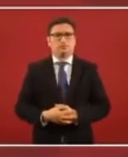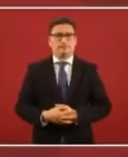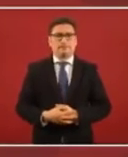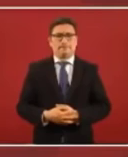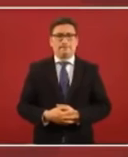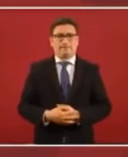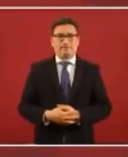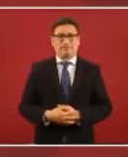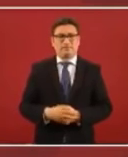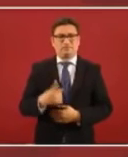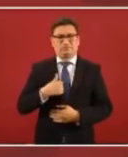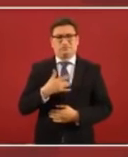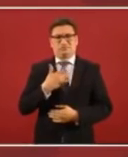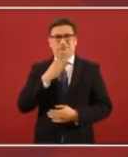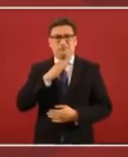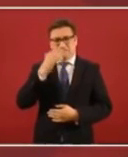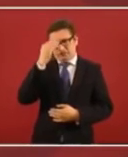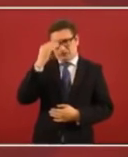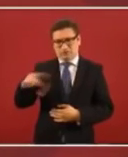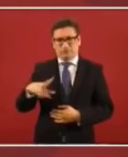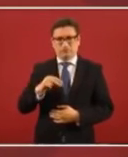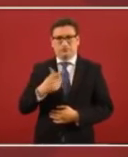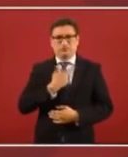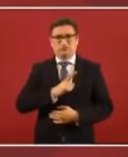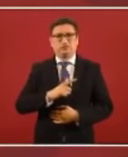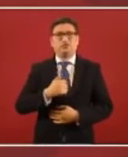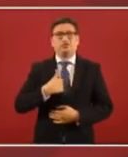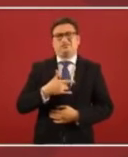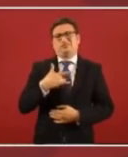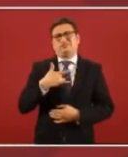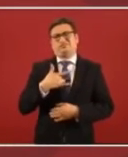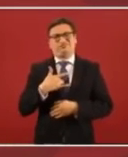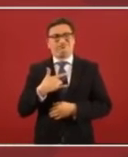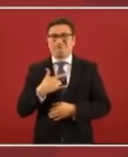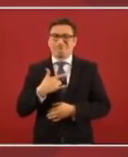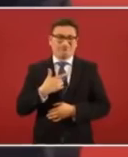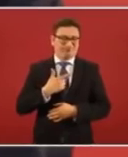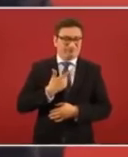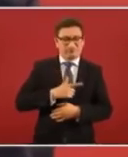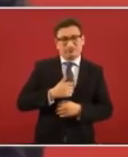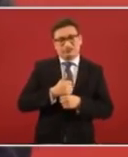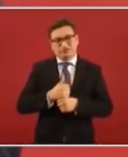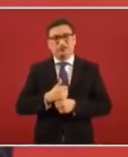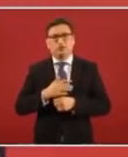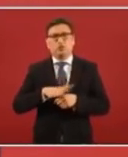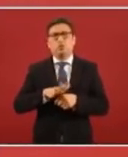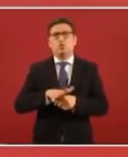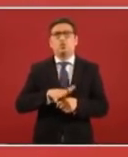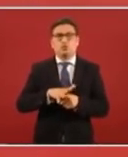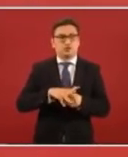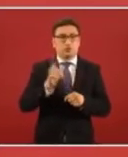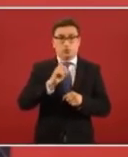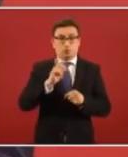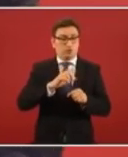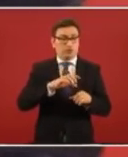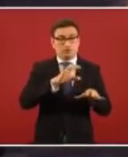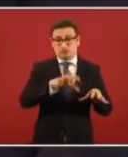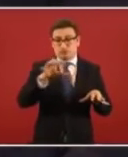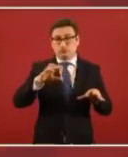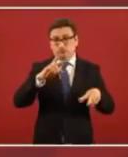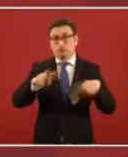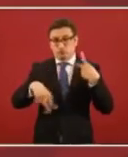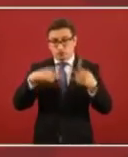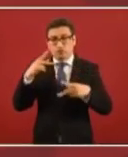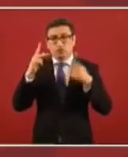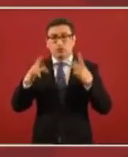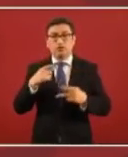el hacer eso. De las cosas que más me duelen en estas giras, lo confieso,